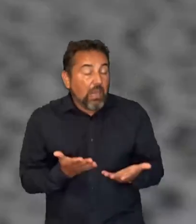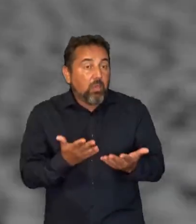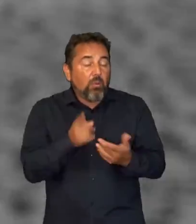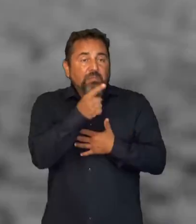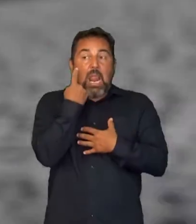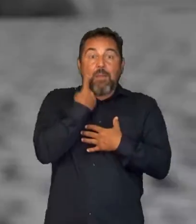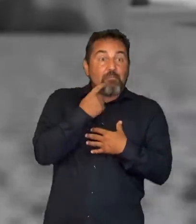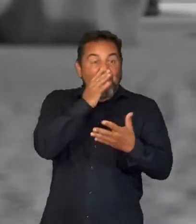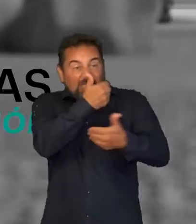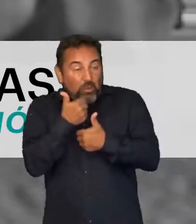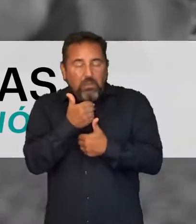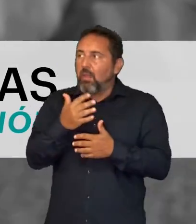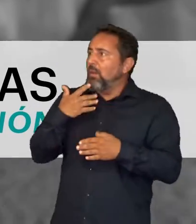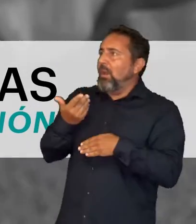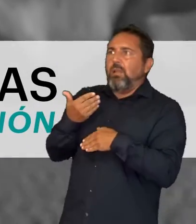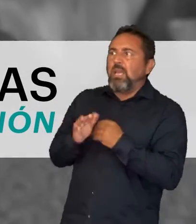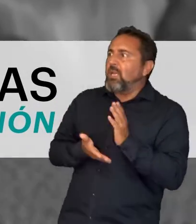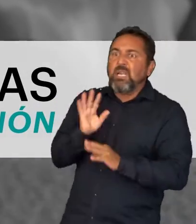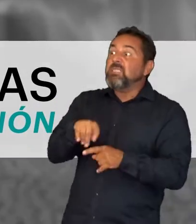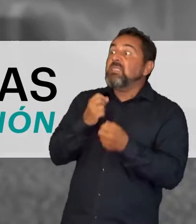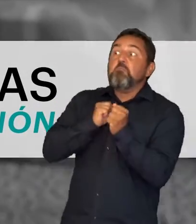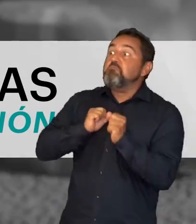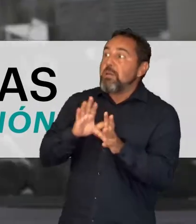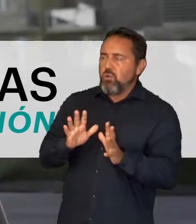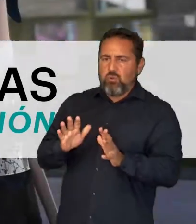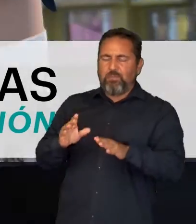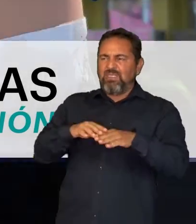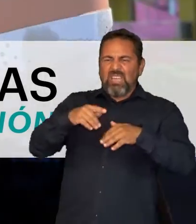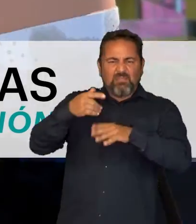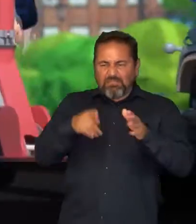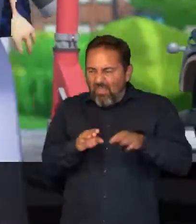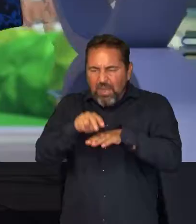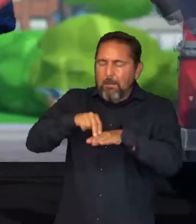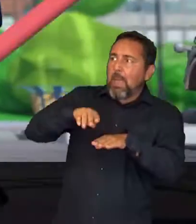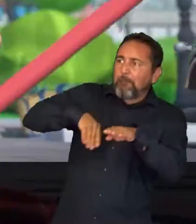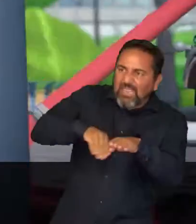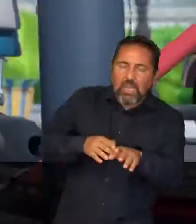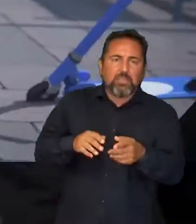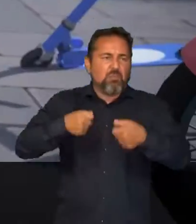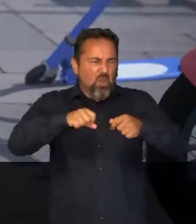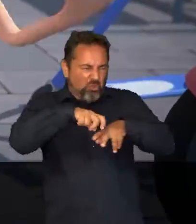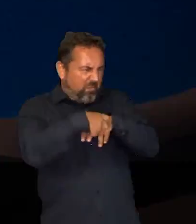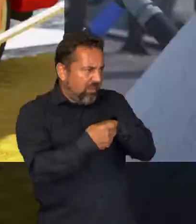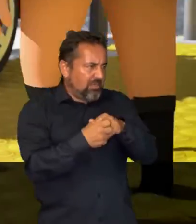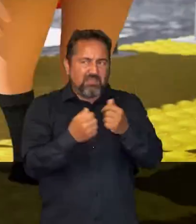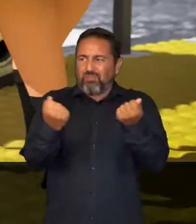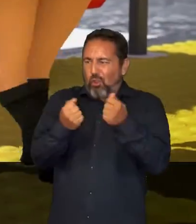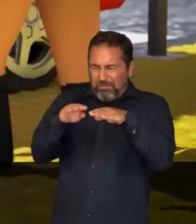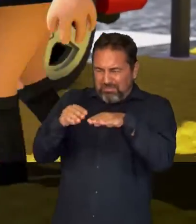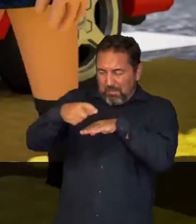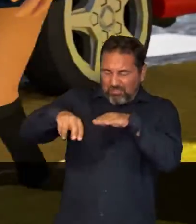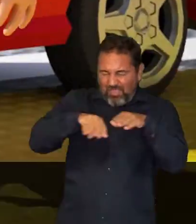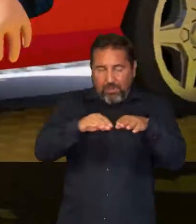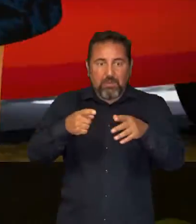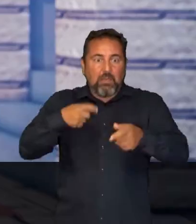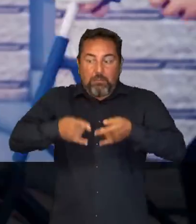¿Pero qué te ha pasado? ¿Te ha secuestrado la mafia? Salir a la calle puede ser mucho peor. Patinetes en mitad de la acera, motos mal aparcadas, coches en pasos